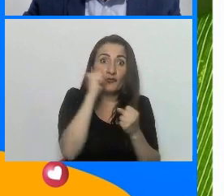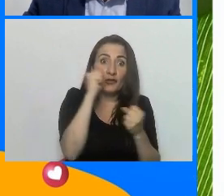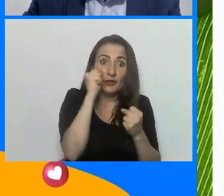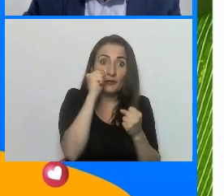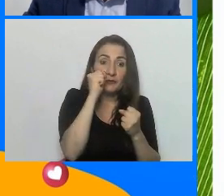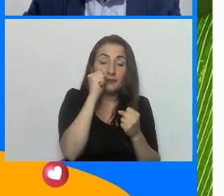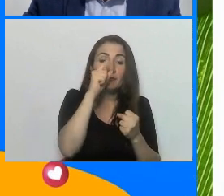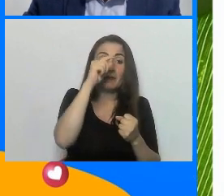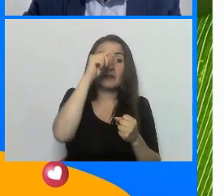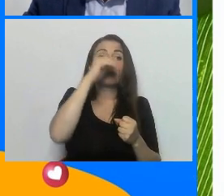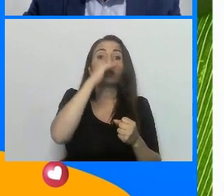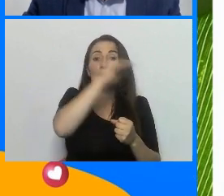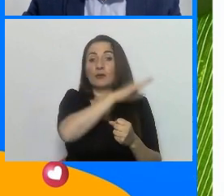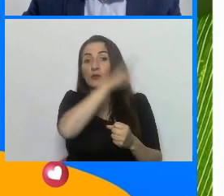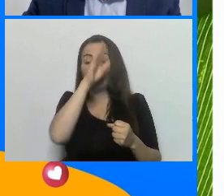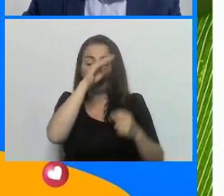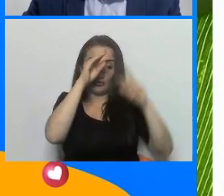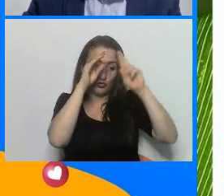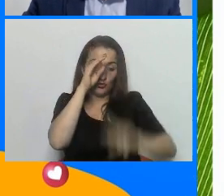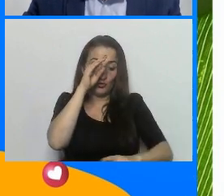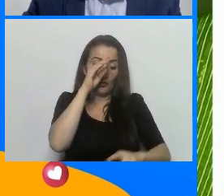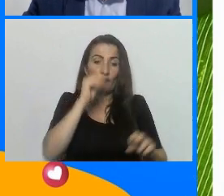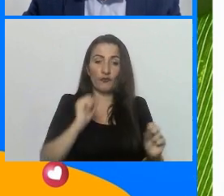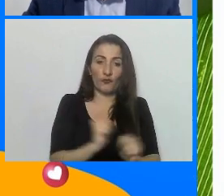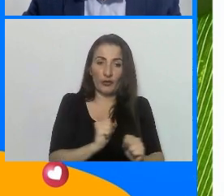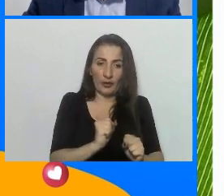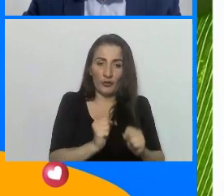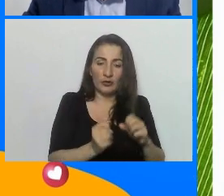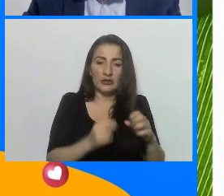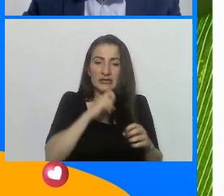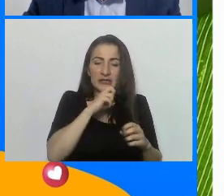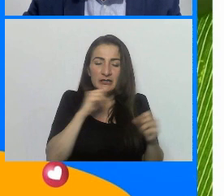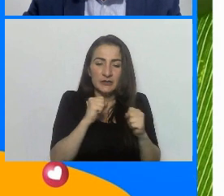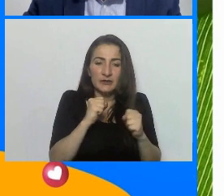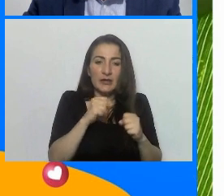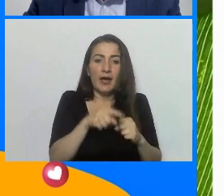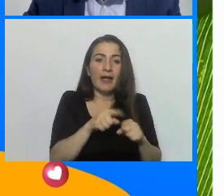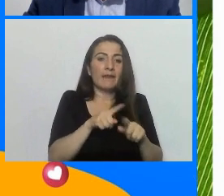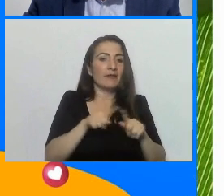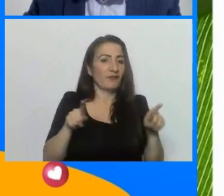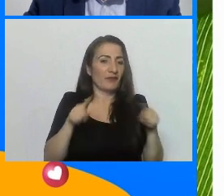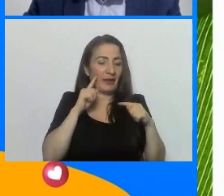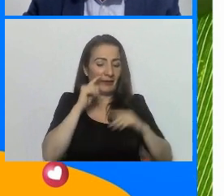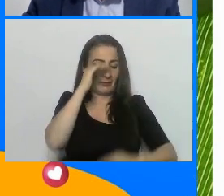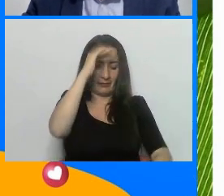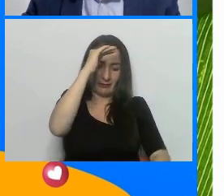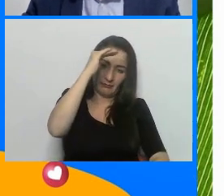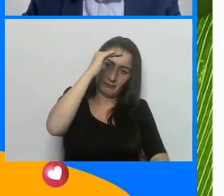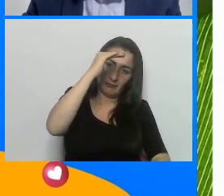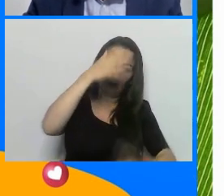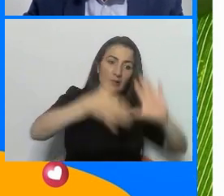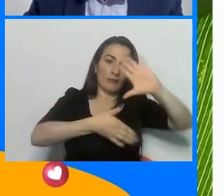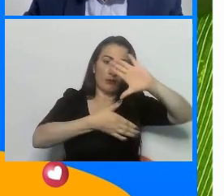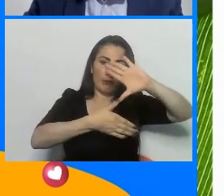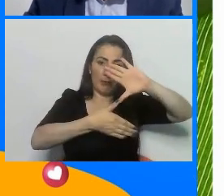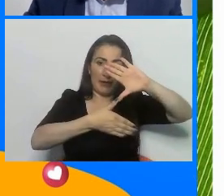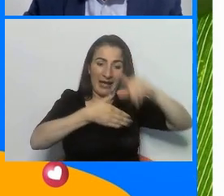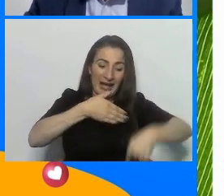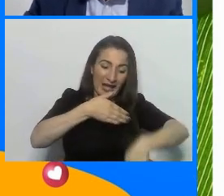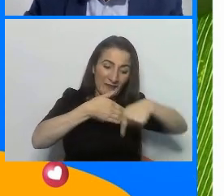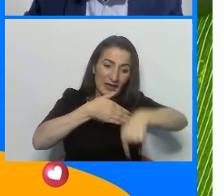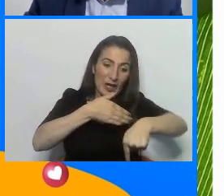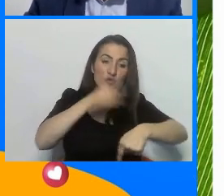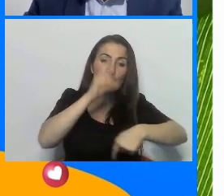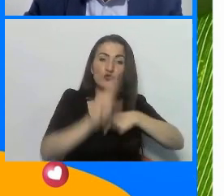pasa hacia el Polo Norte, también pasa hacia el Polo Sur. Pero en el Polo Sur ya miren que es muy diferente. Solo vamos a encontrar algunas características